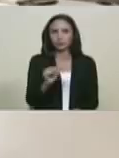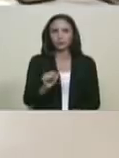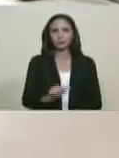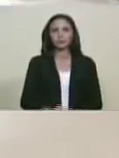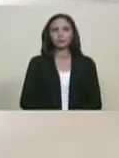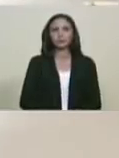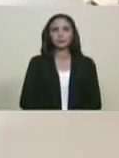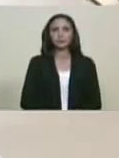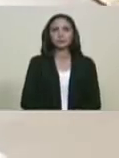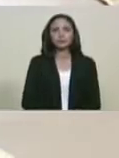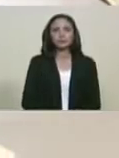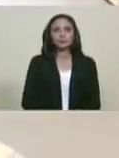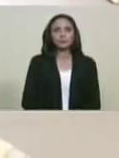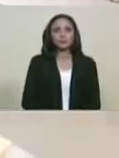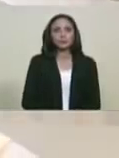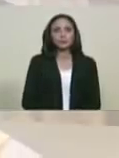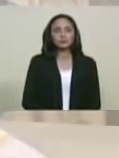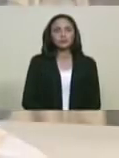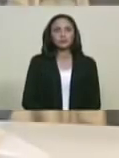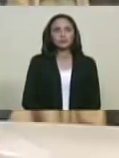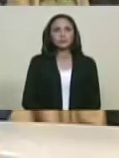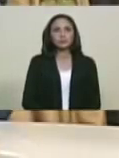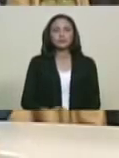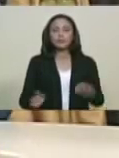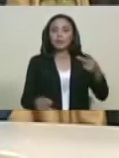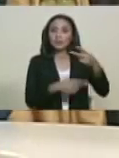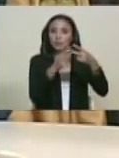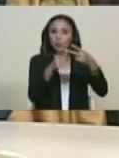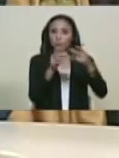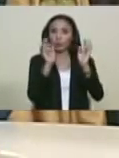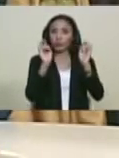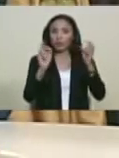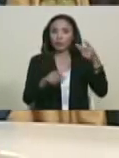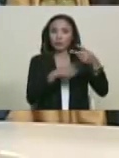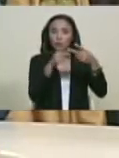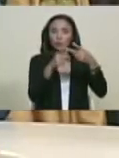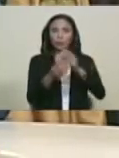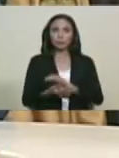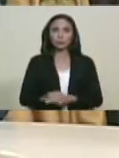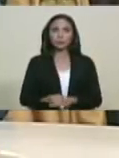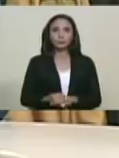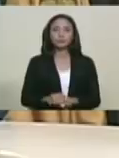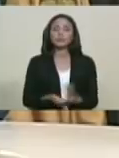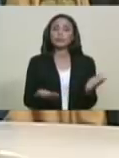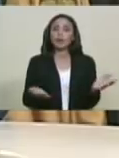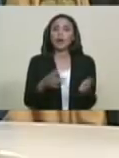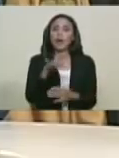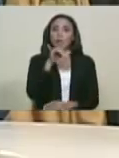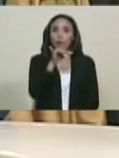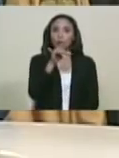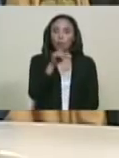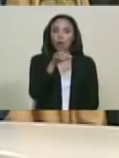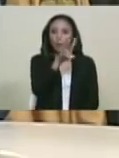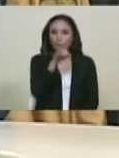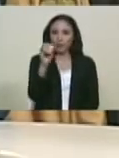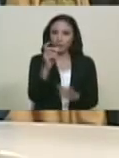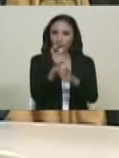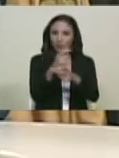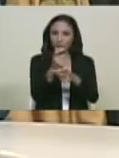reconversión monetaria en segundo lugar a partir del próximo lunes